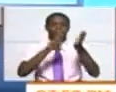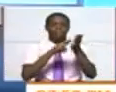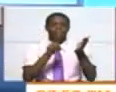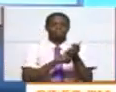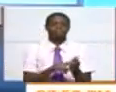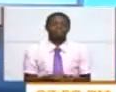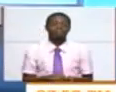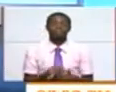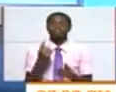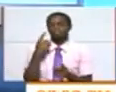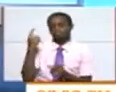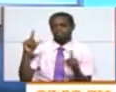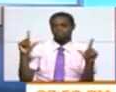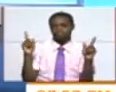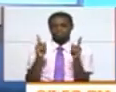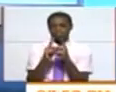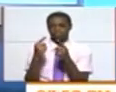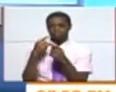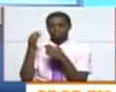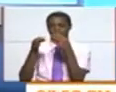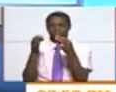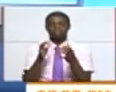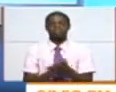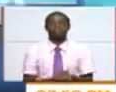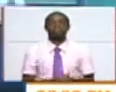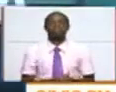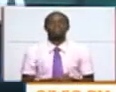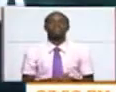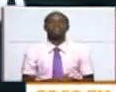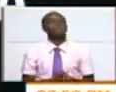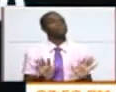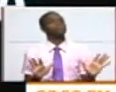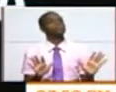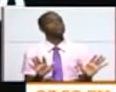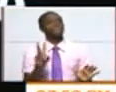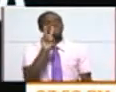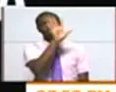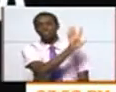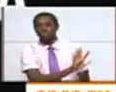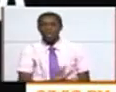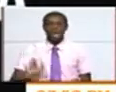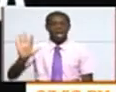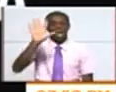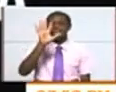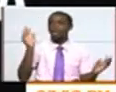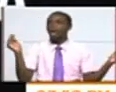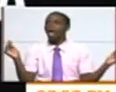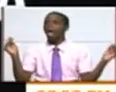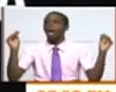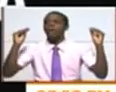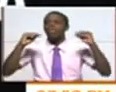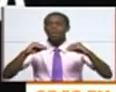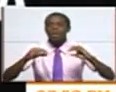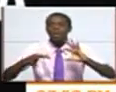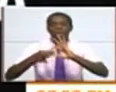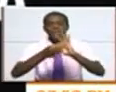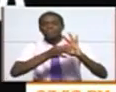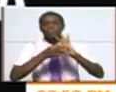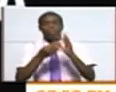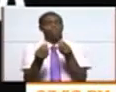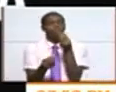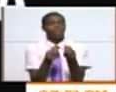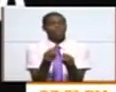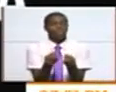muestra. ¿Cómo lograr un acuerdo entre venezolanos cuando